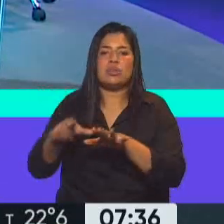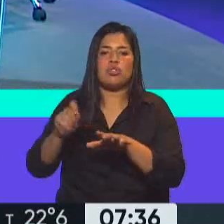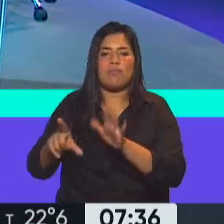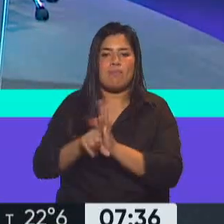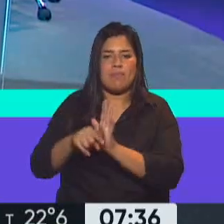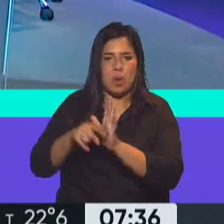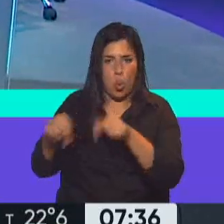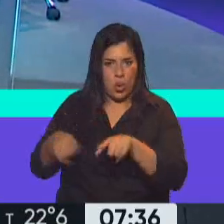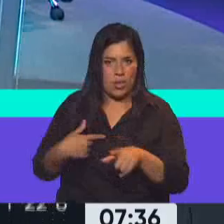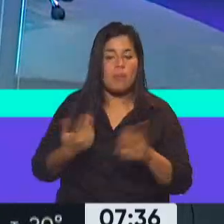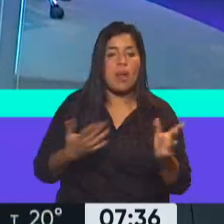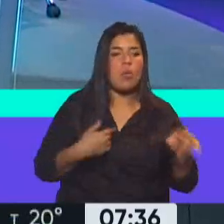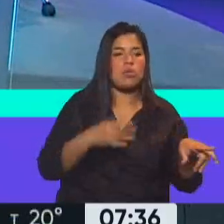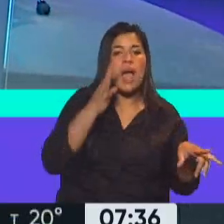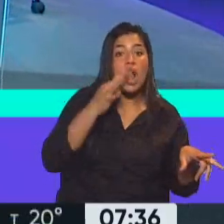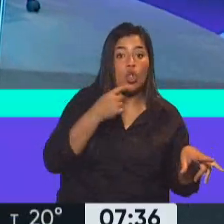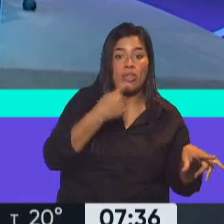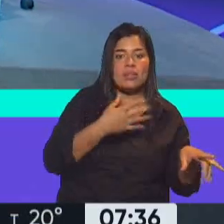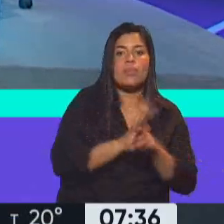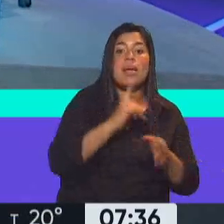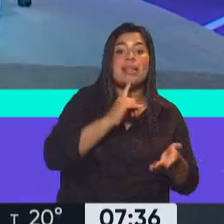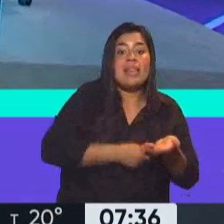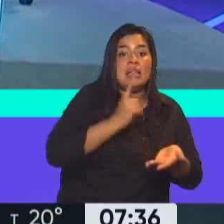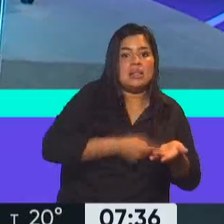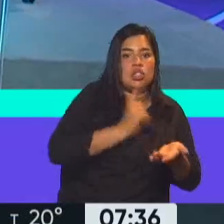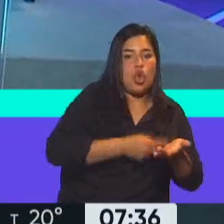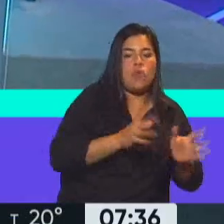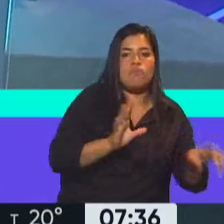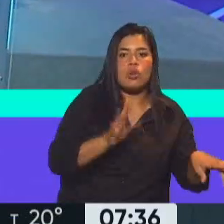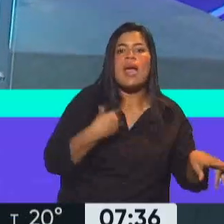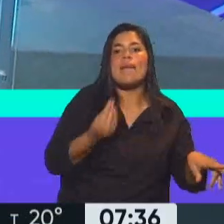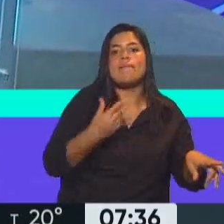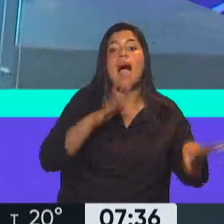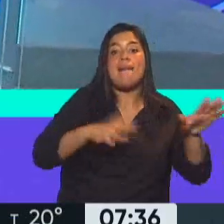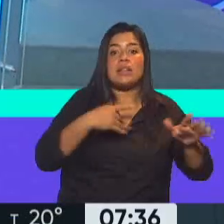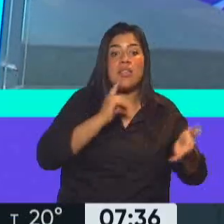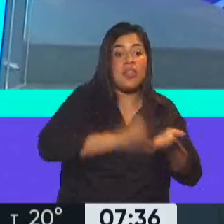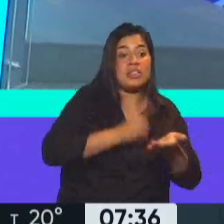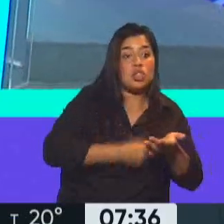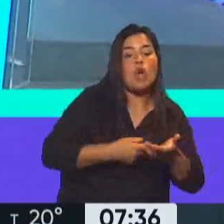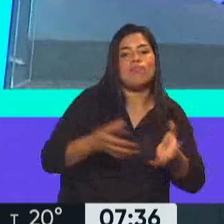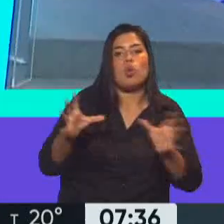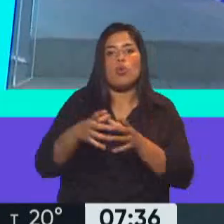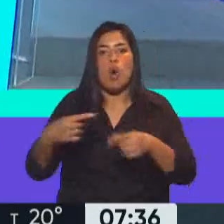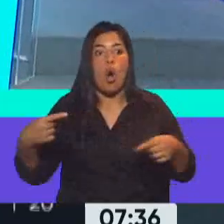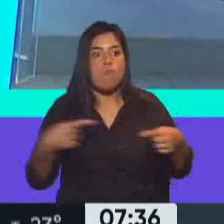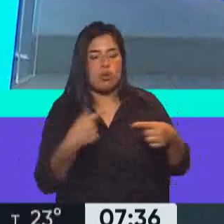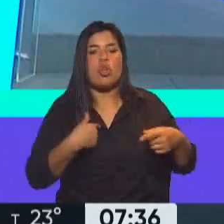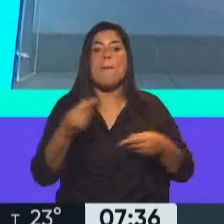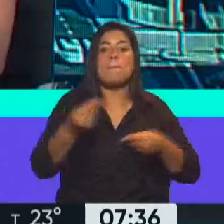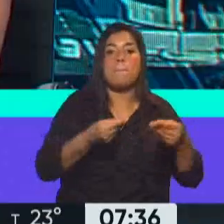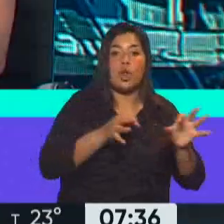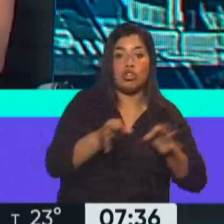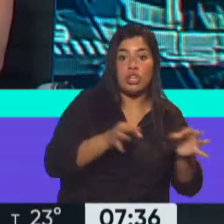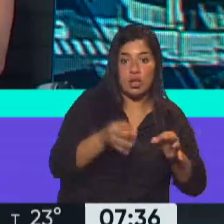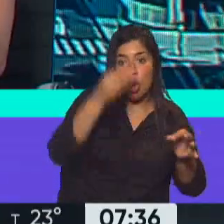clave, discrecional, y acá volvemos a apelar a Vero, porque lo discrecional genera controversia y más allá de que la oposición no acompañó al proyecto oficial de